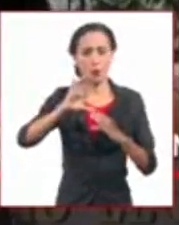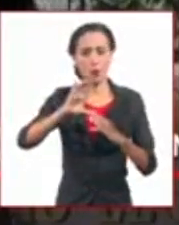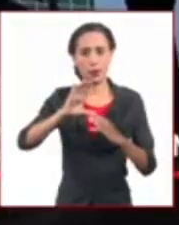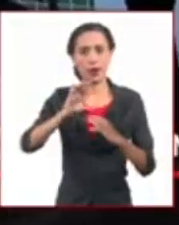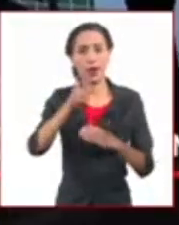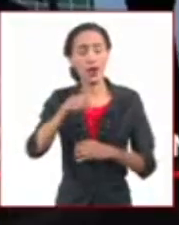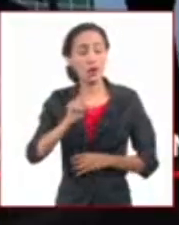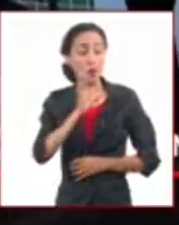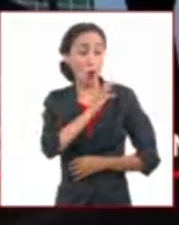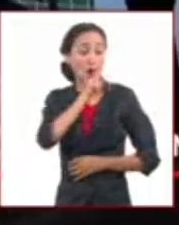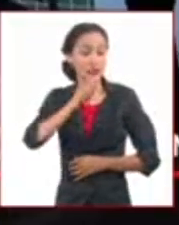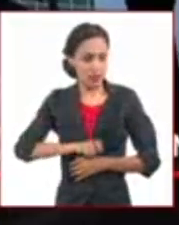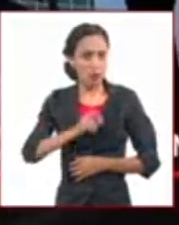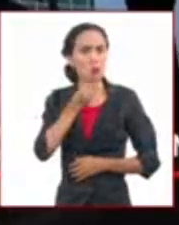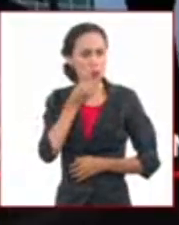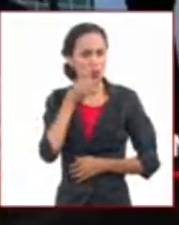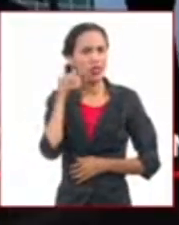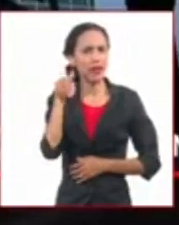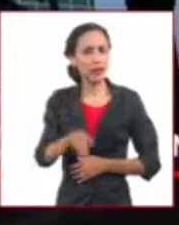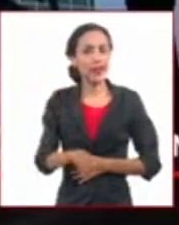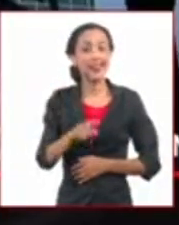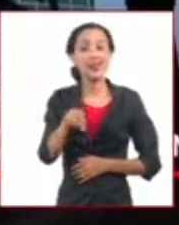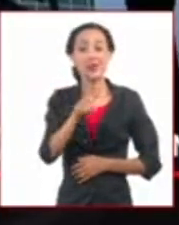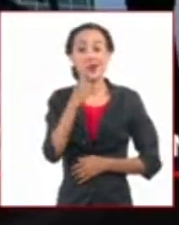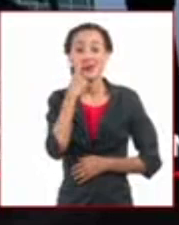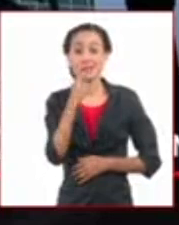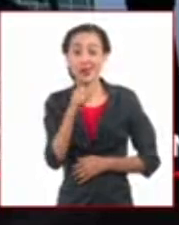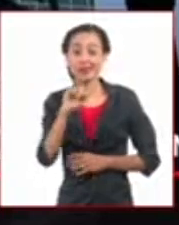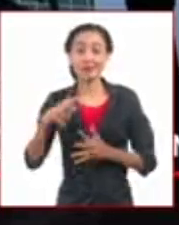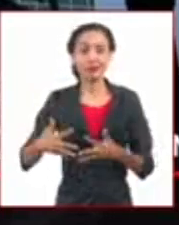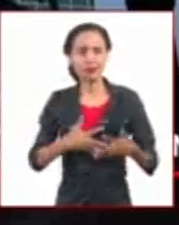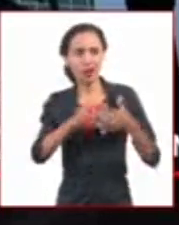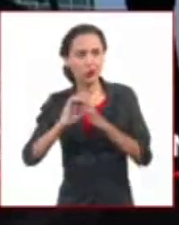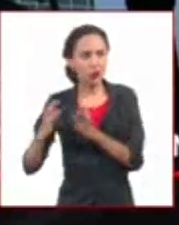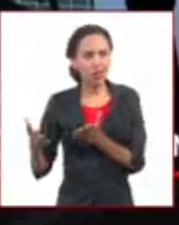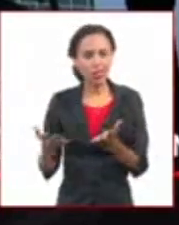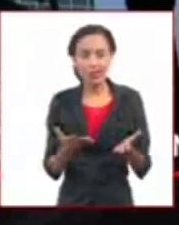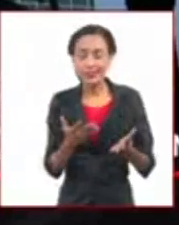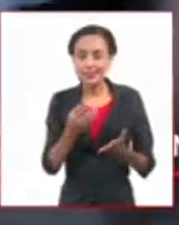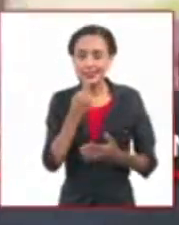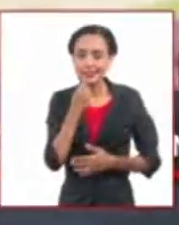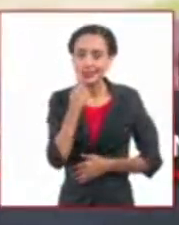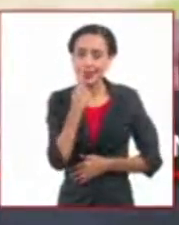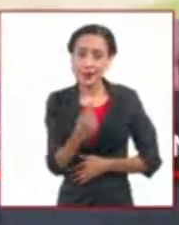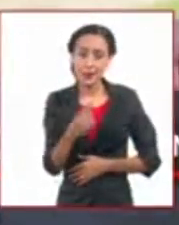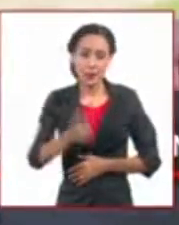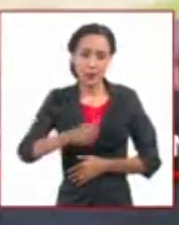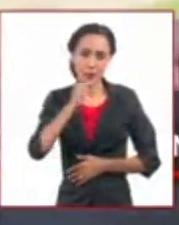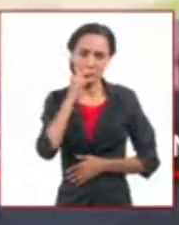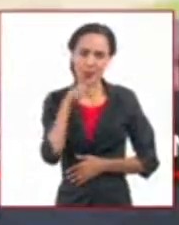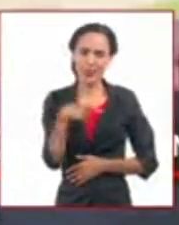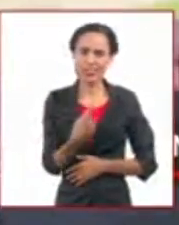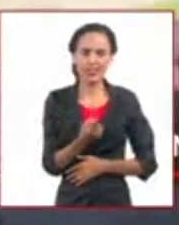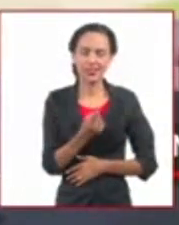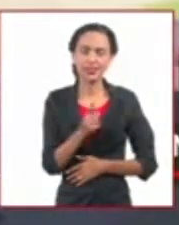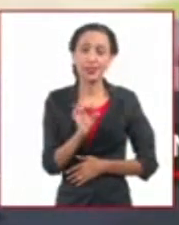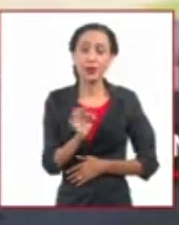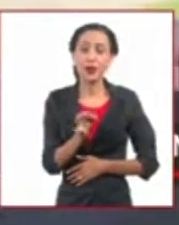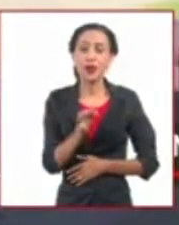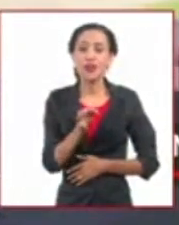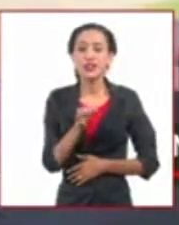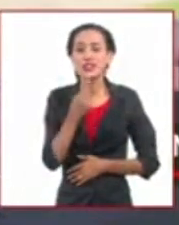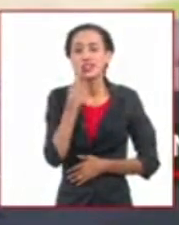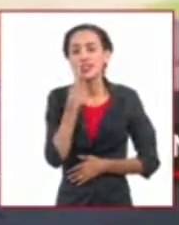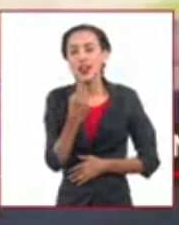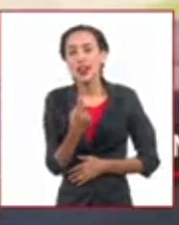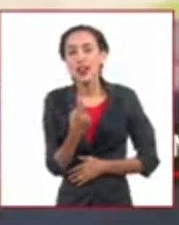cancilleres dándole otro duro golpe al país anfitrión y a la imagen del presidente de bailén se podría ver como una afrenta pero más